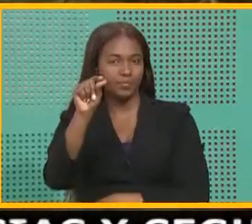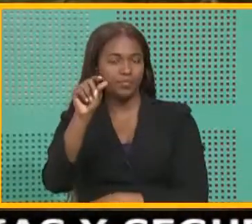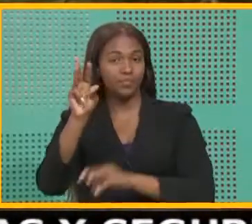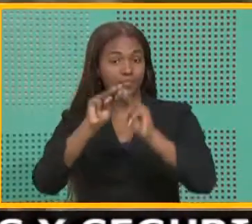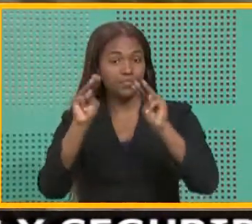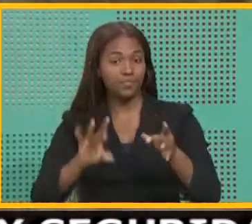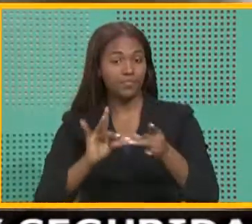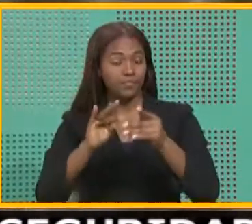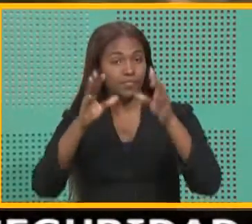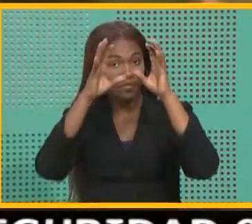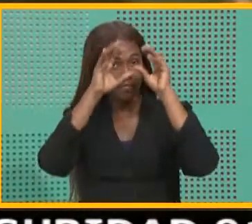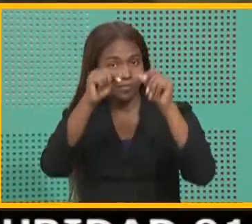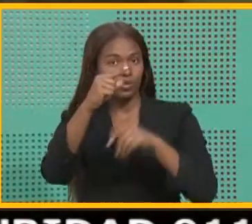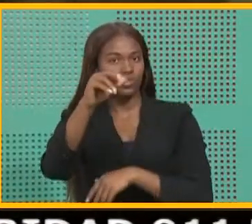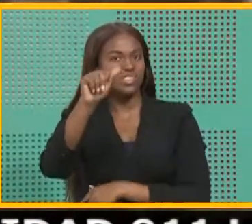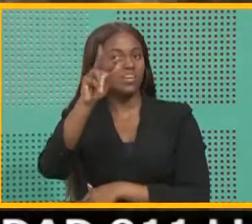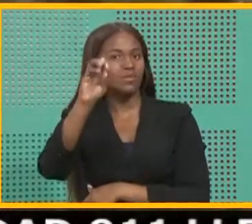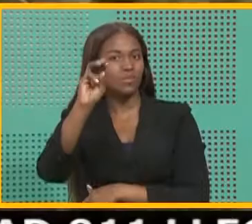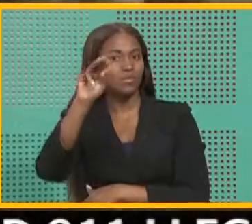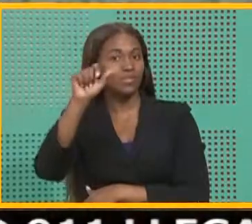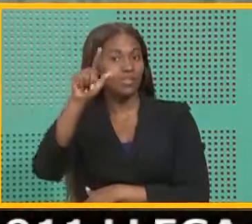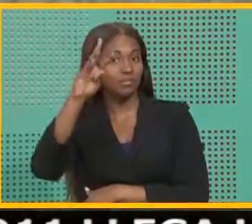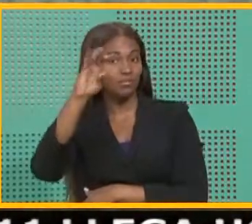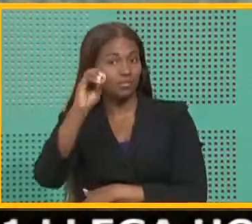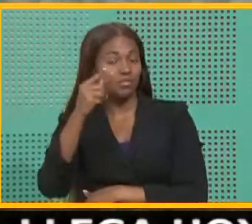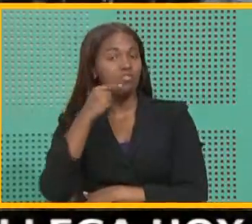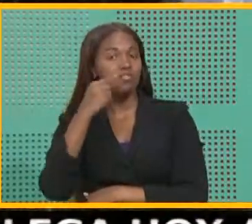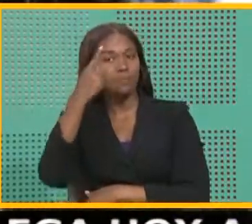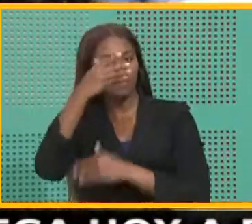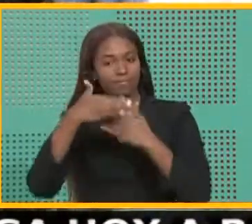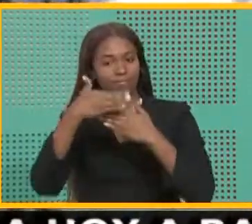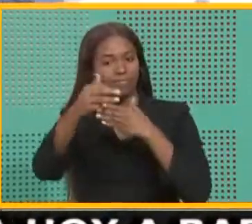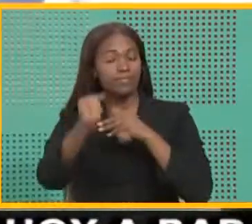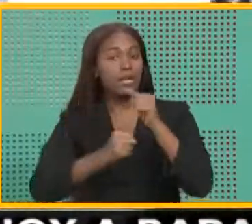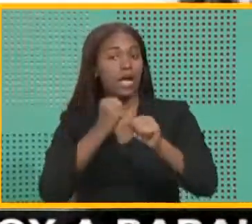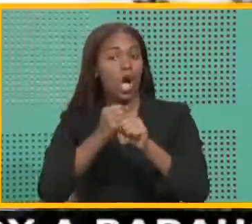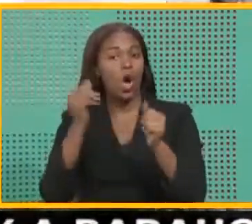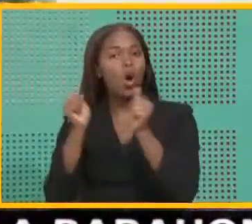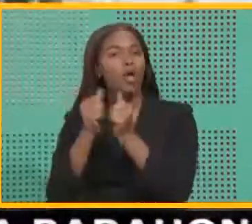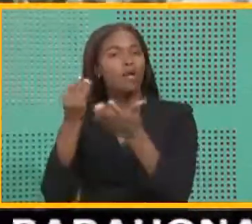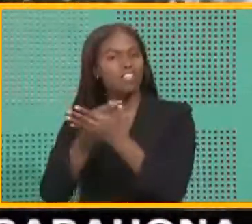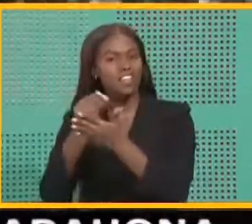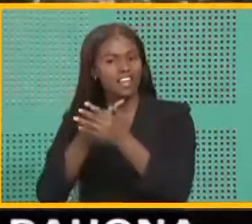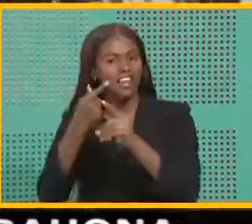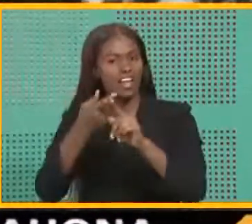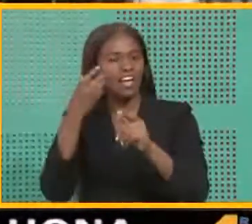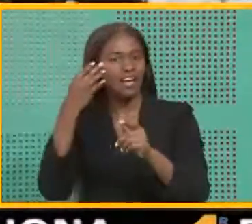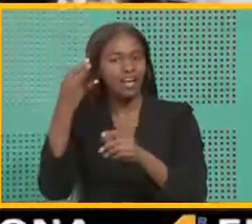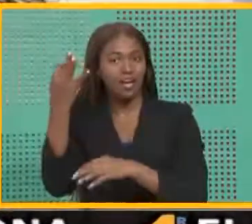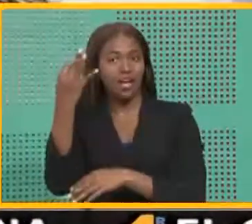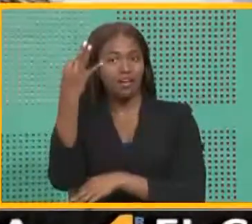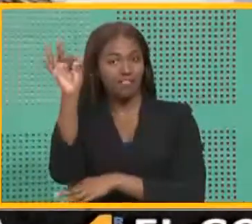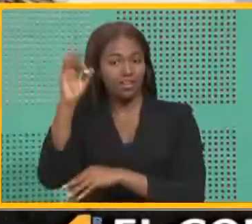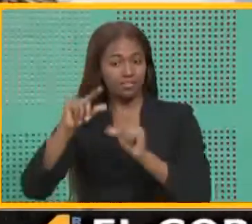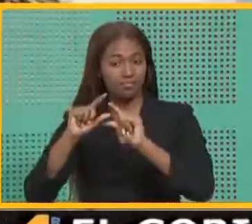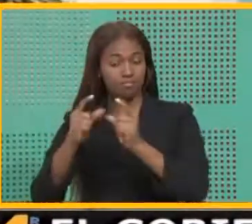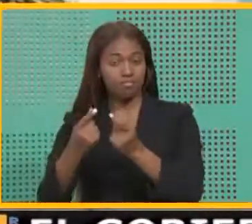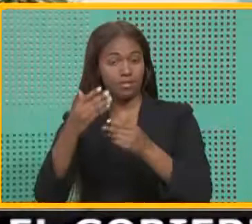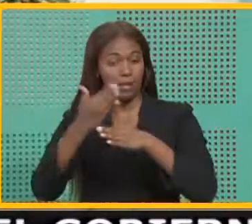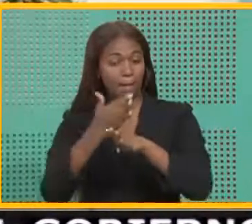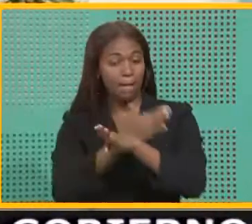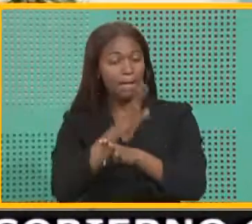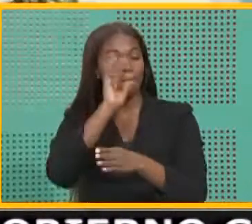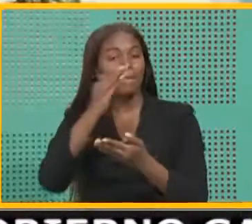de la Presidencia, Gustavo Montalvo, adelantó que para el próximo año, con los fondos de la Agencia Francesa de Desarrollo, se